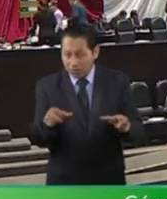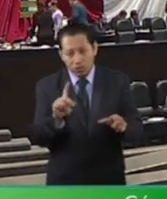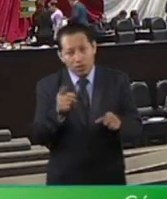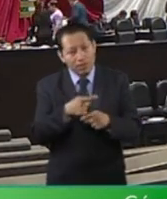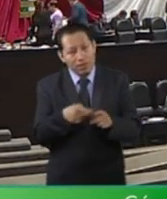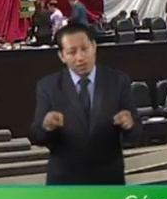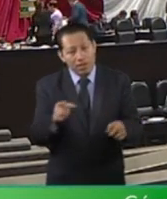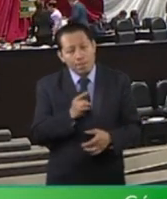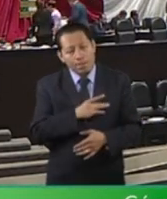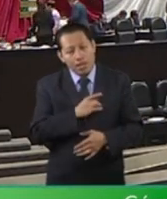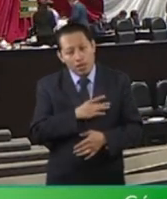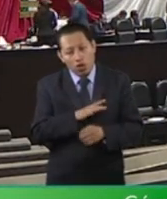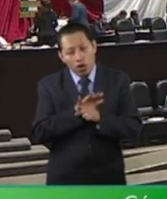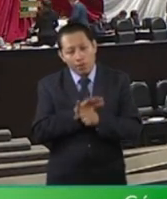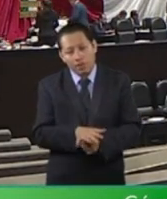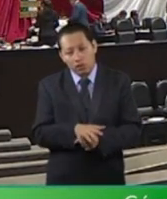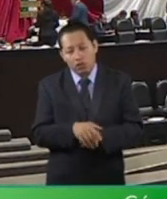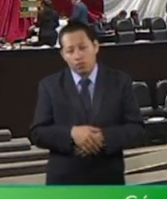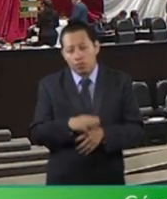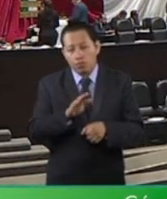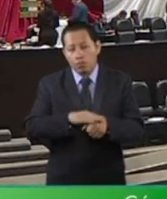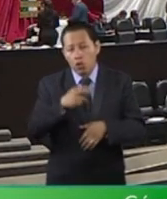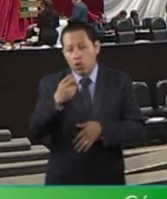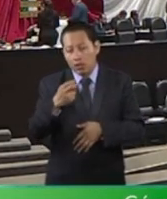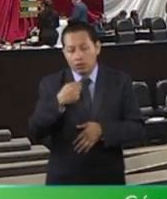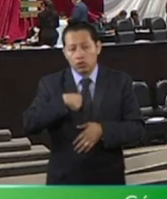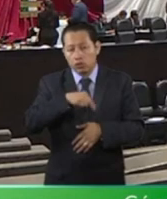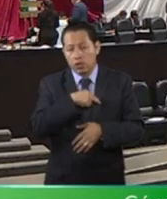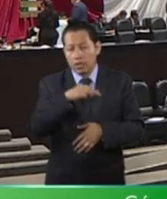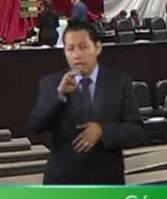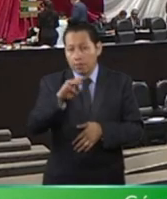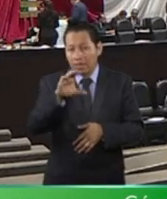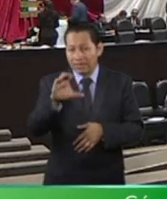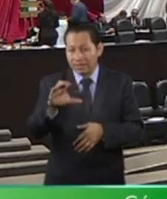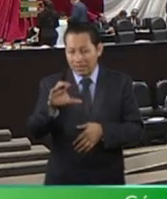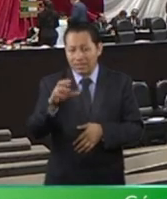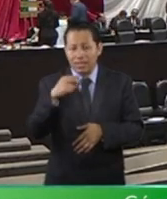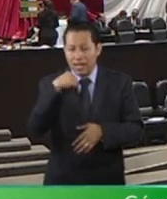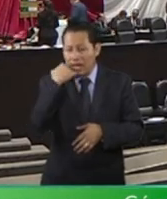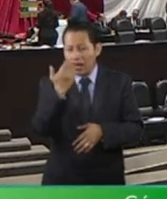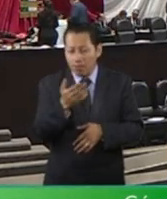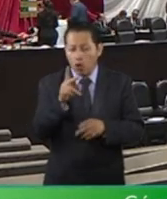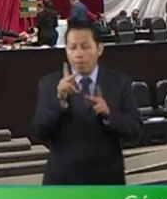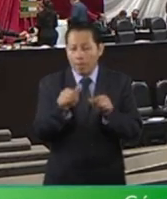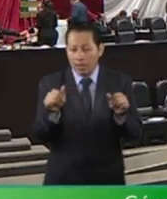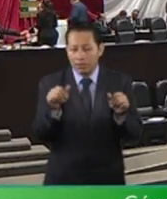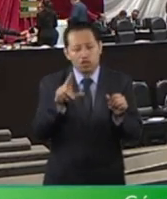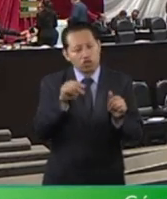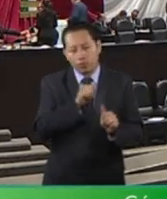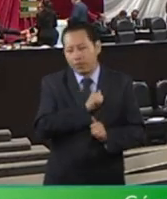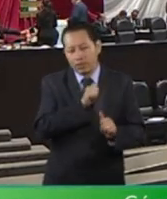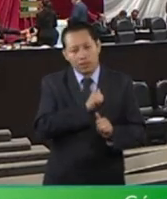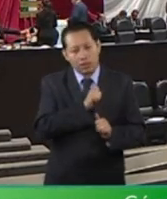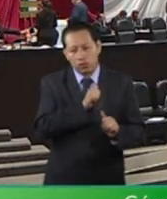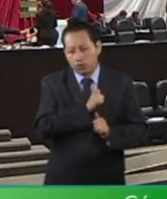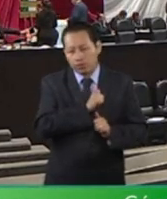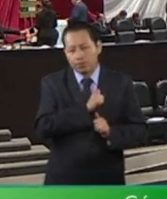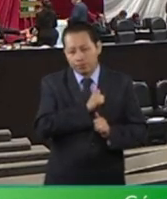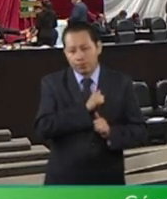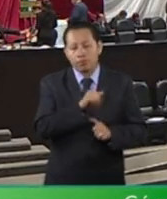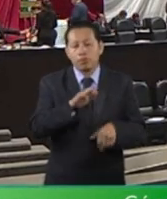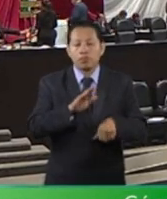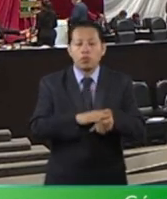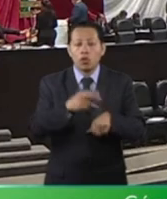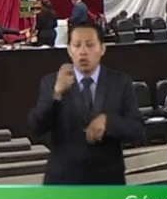de miedo y opresión. Por eso, desde Movimiento Ciudadano, queremos paz, no militarización. Tiempo, compañera. Por